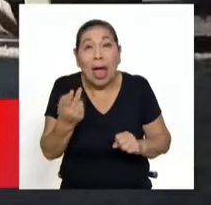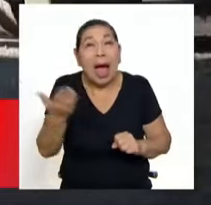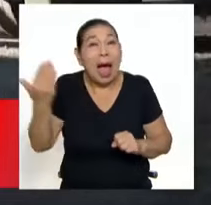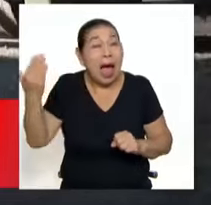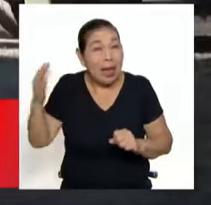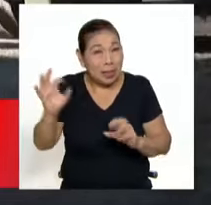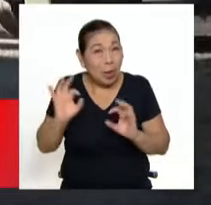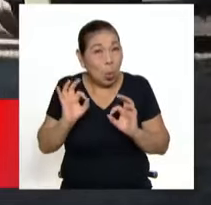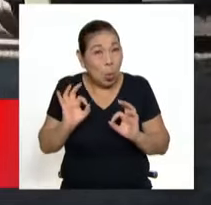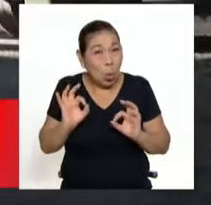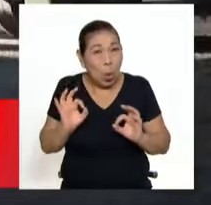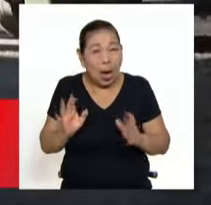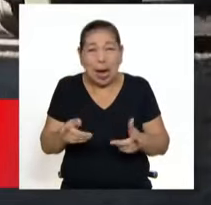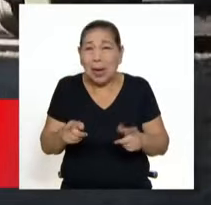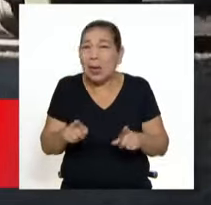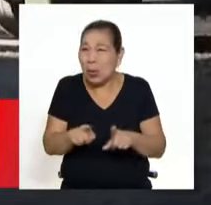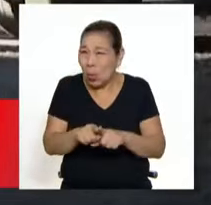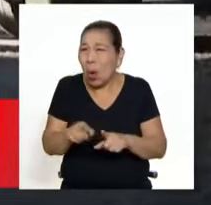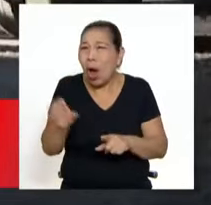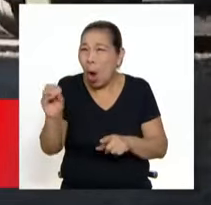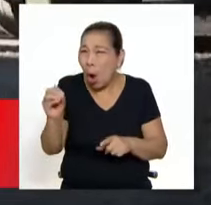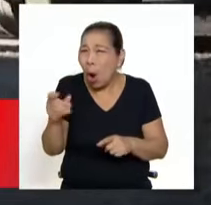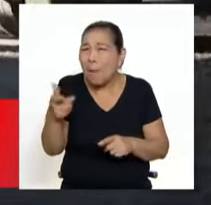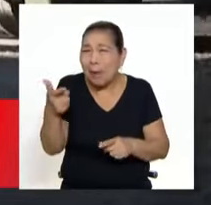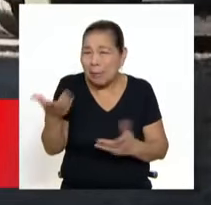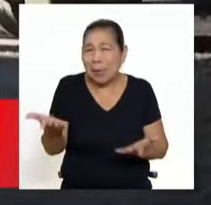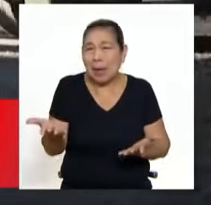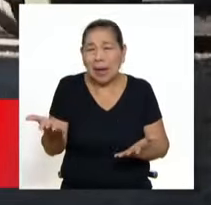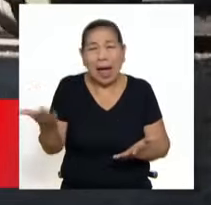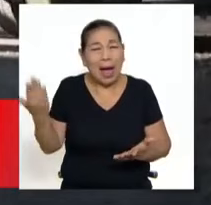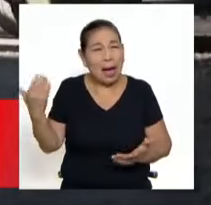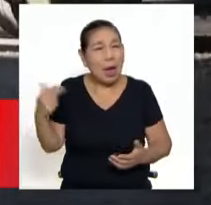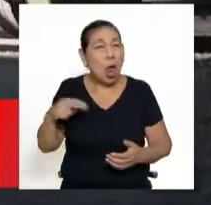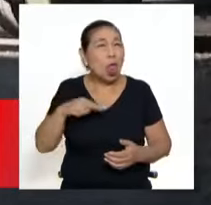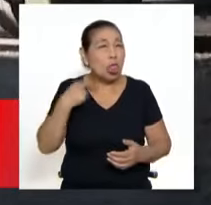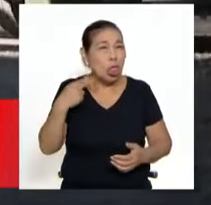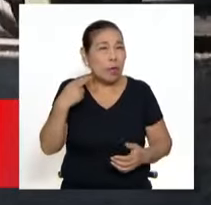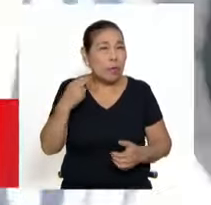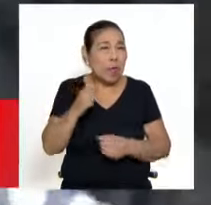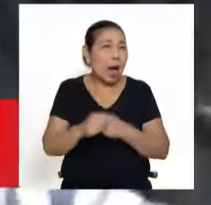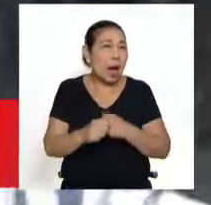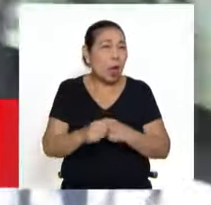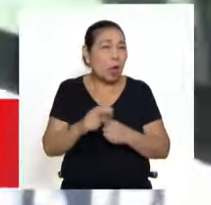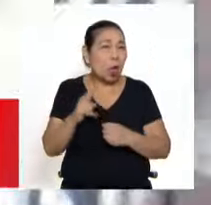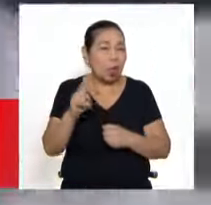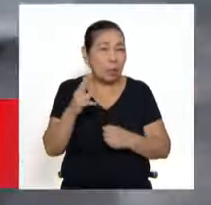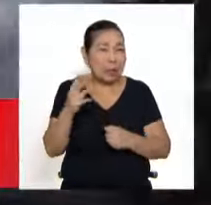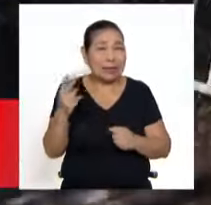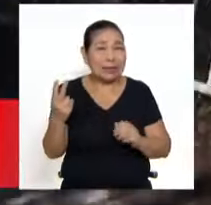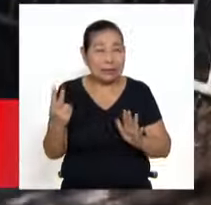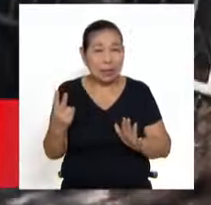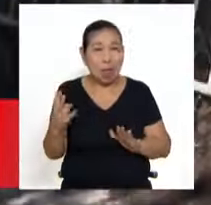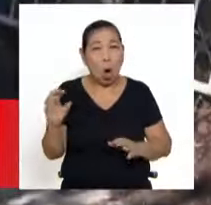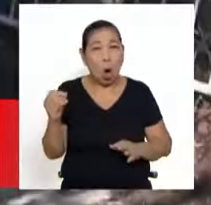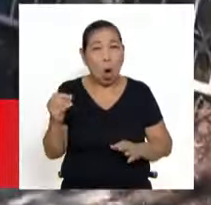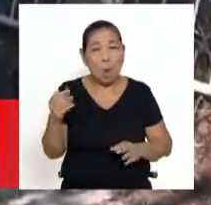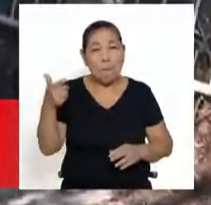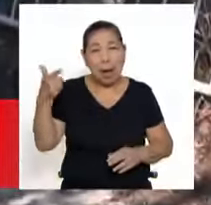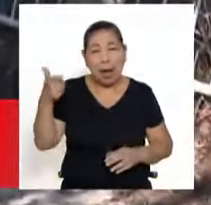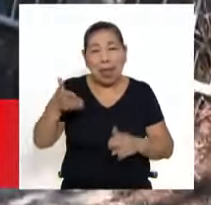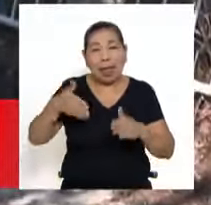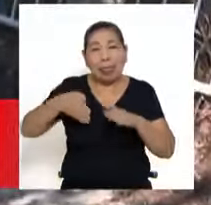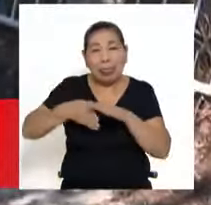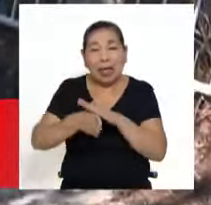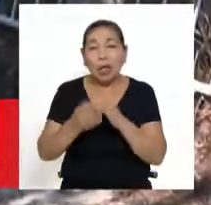tragedias anteriores con las mismas características. La última ocurrió en noviembre de 2007 cuando un joven abrió fuego en